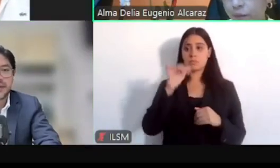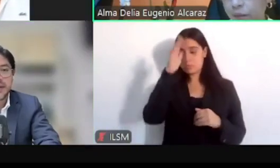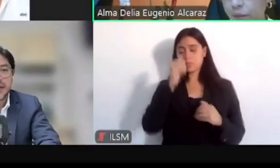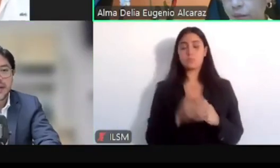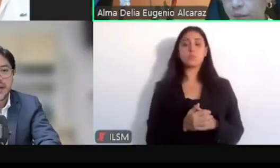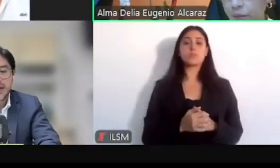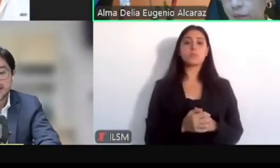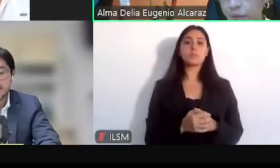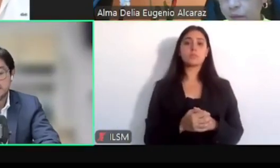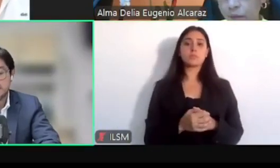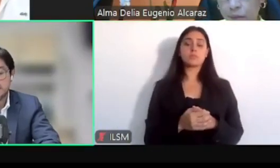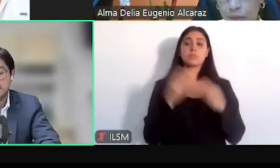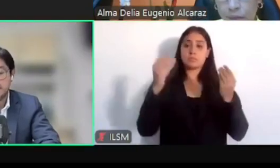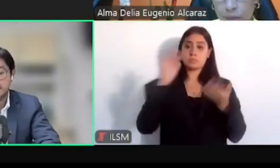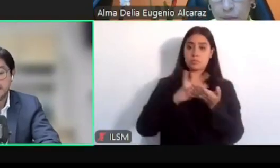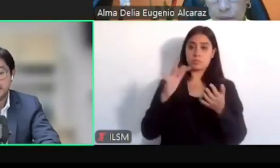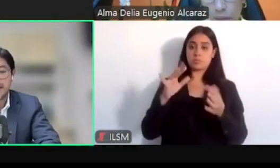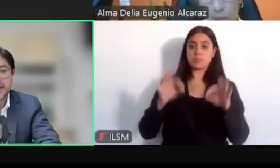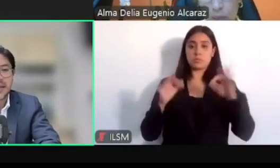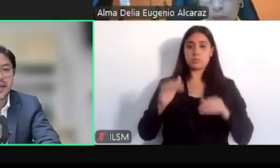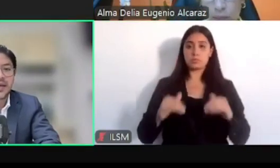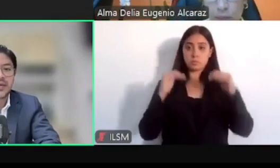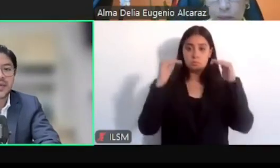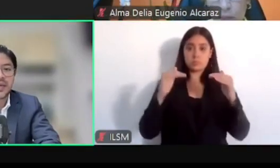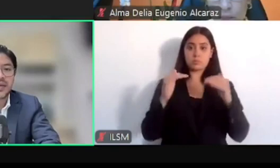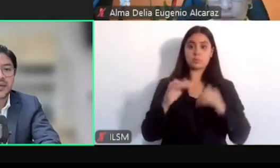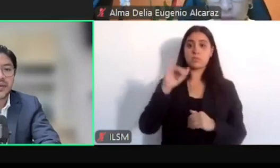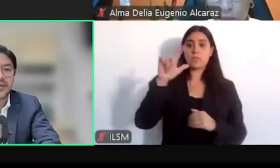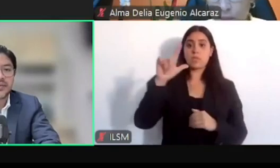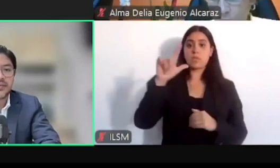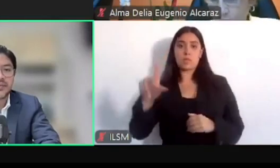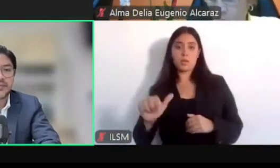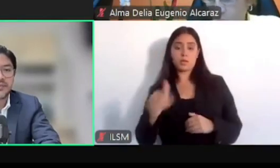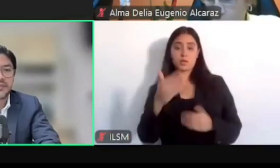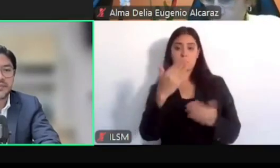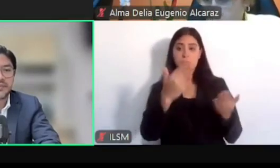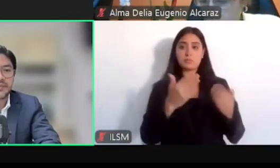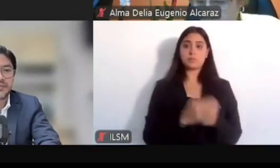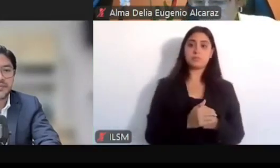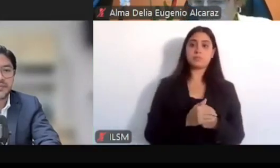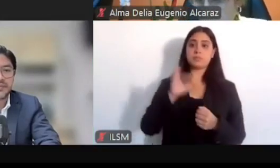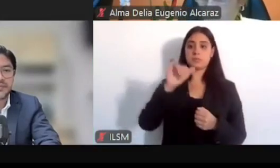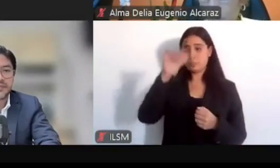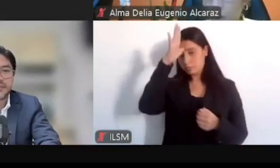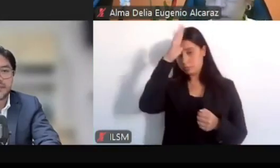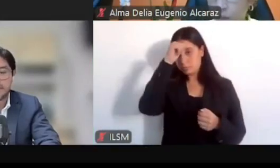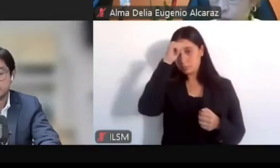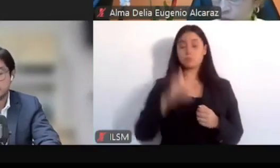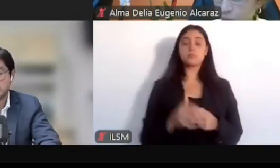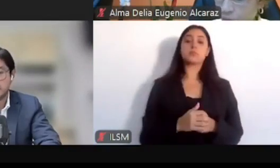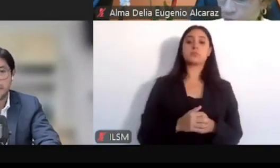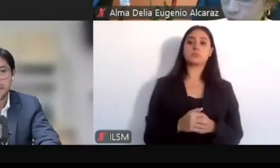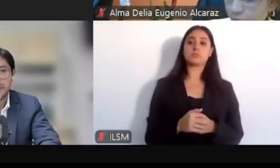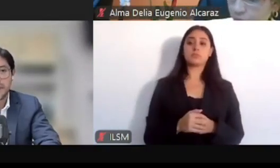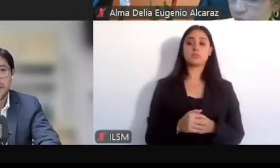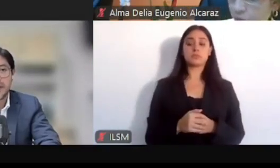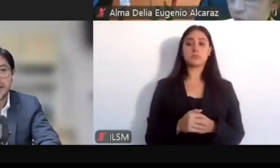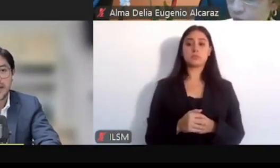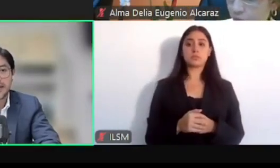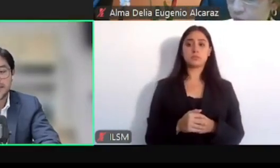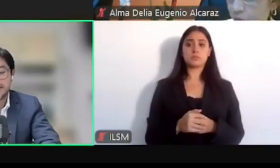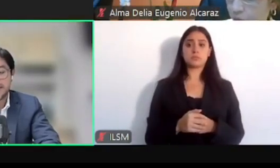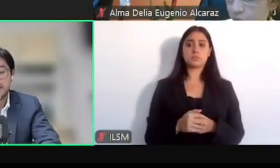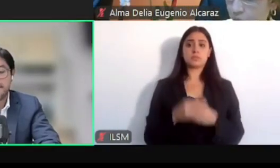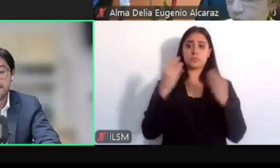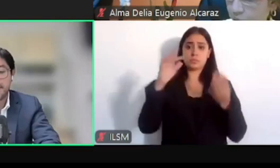alcaz Gracias magistrada magistrada H Rosa Delgado Brito a favor del proyecto